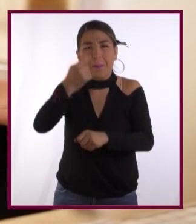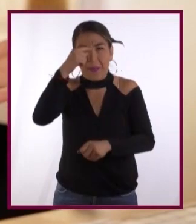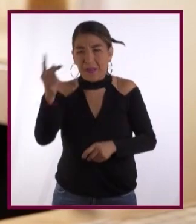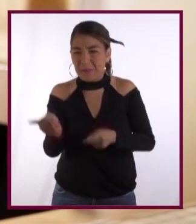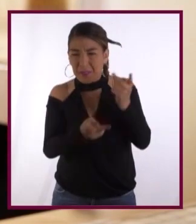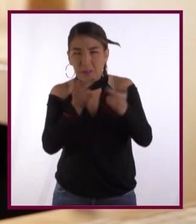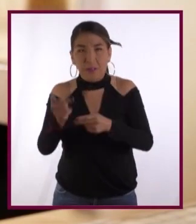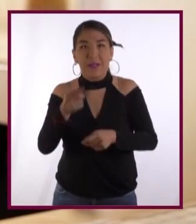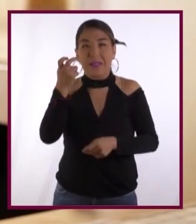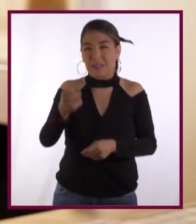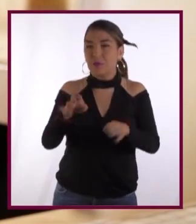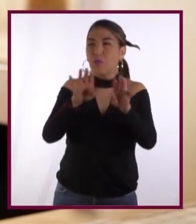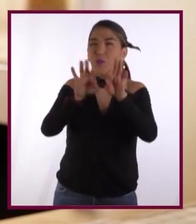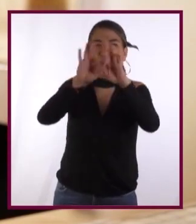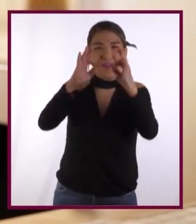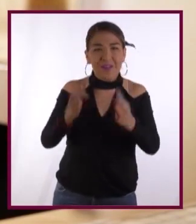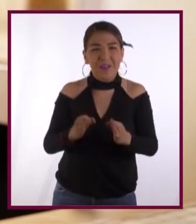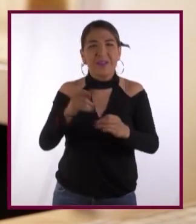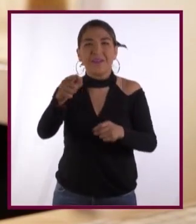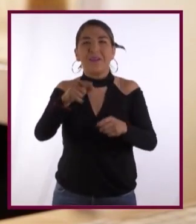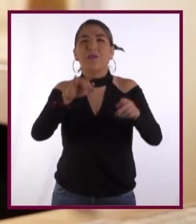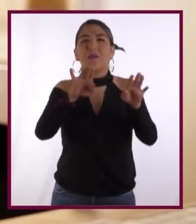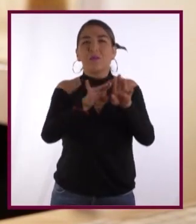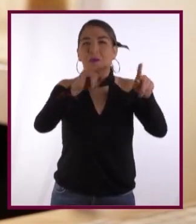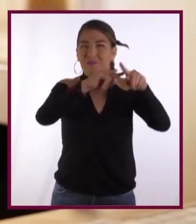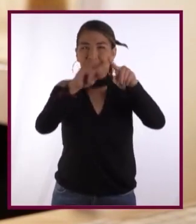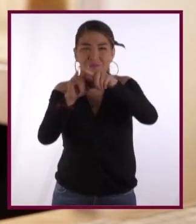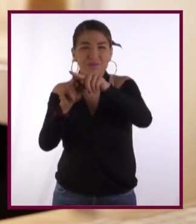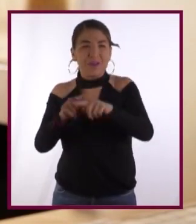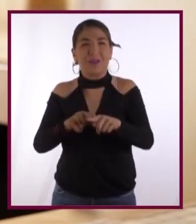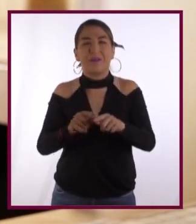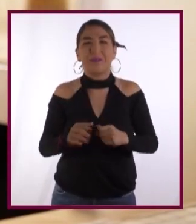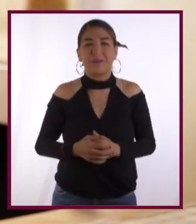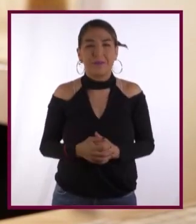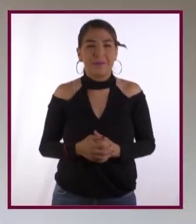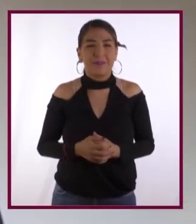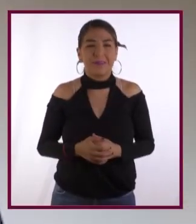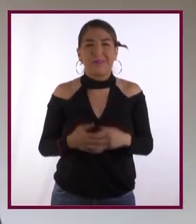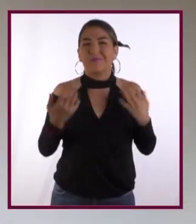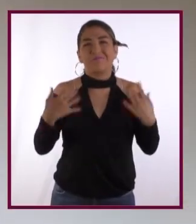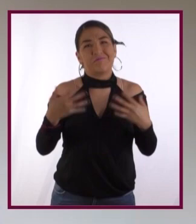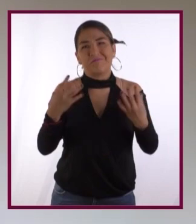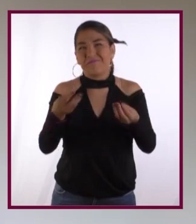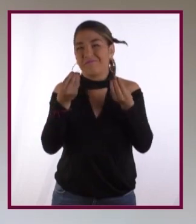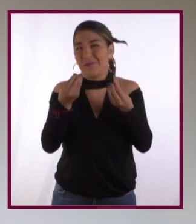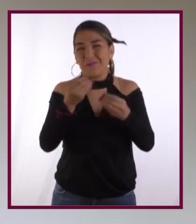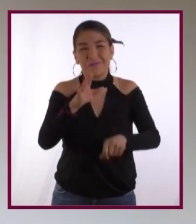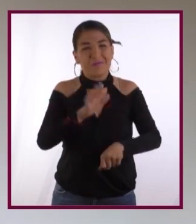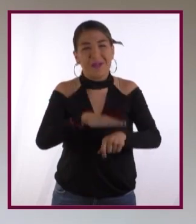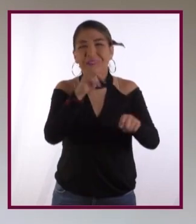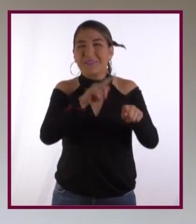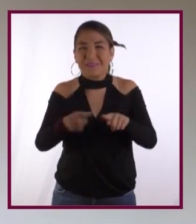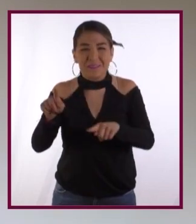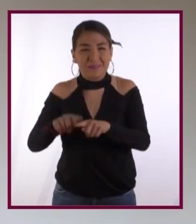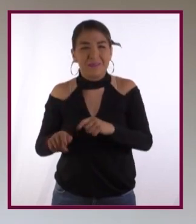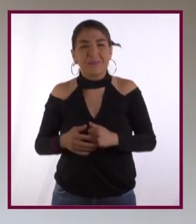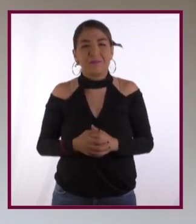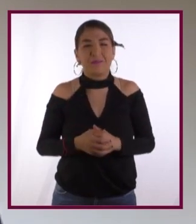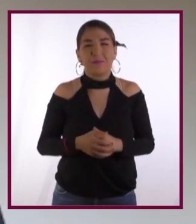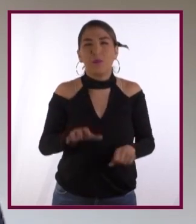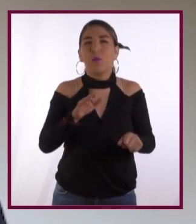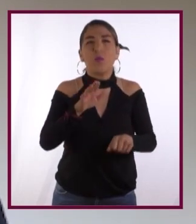logrado responder gracias a las teselaciones y en particular a las teselaciones de Penrose? Pues en realidad